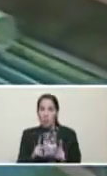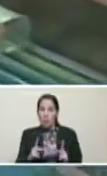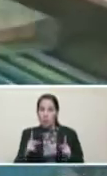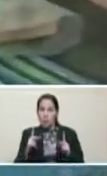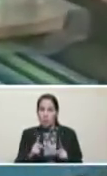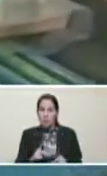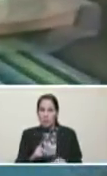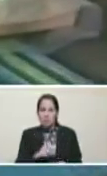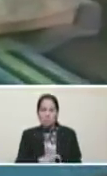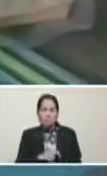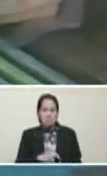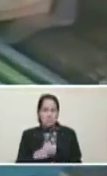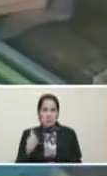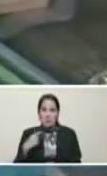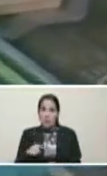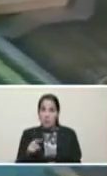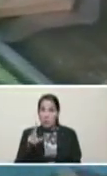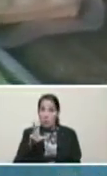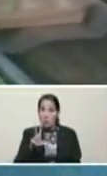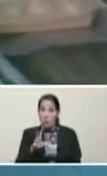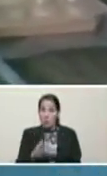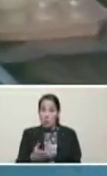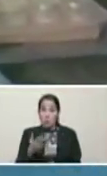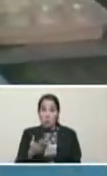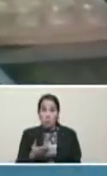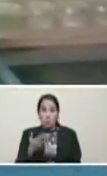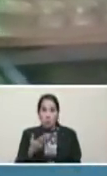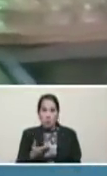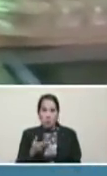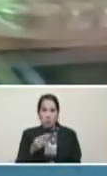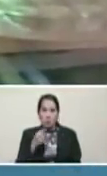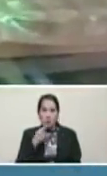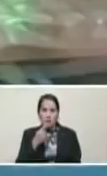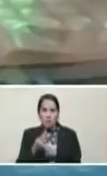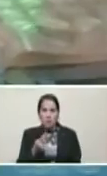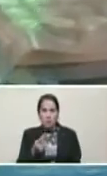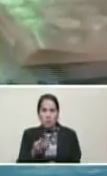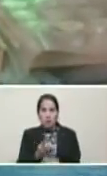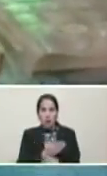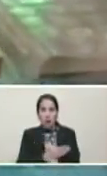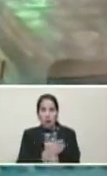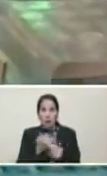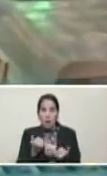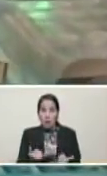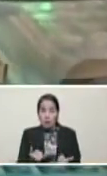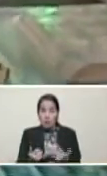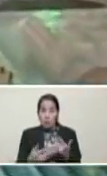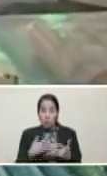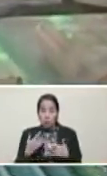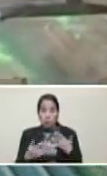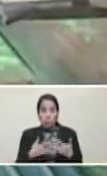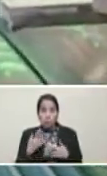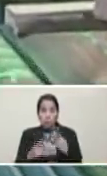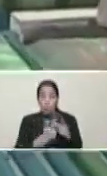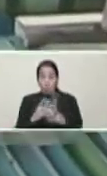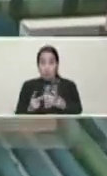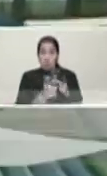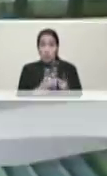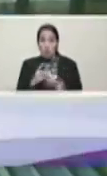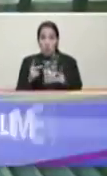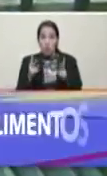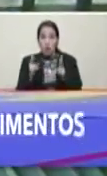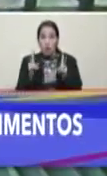tres momentos importantes uno como usted ha dicho la reactivación de esta planta procesadora de